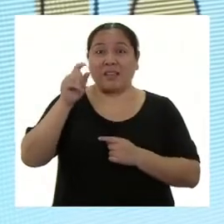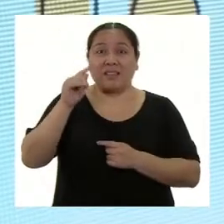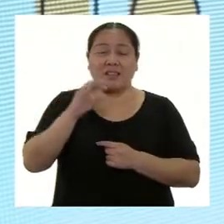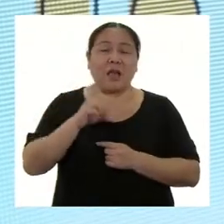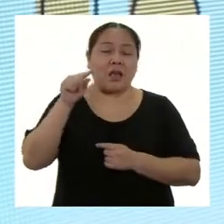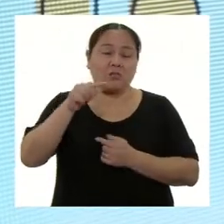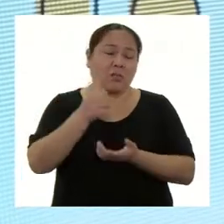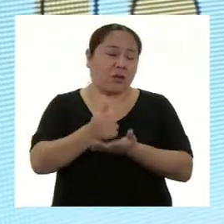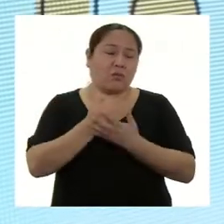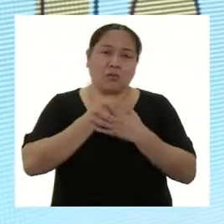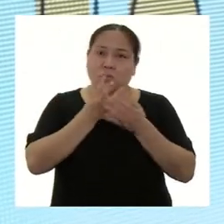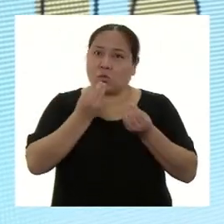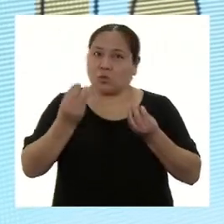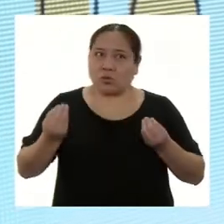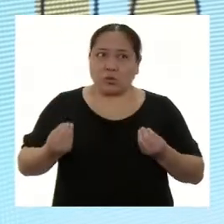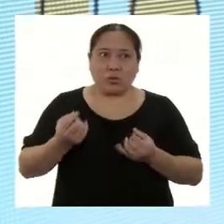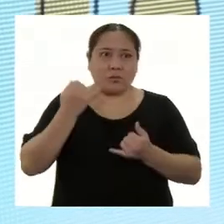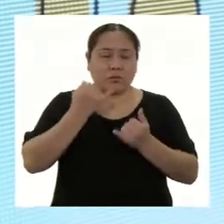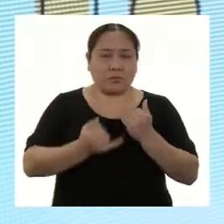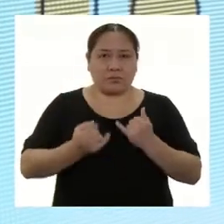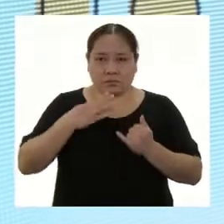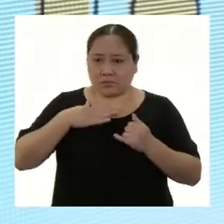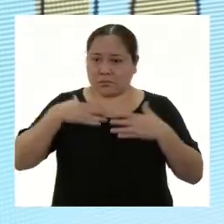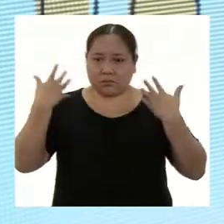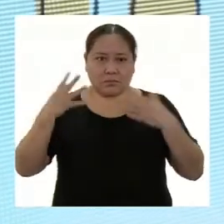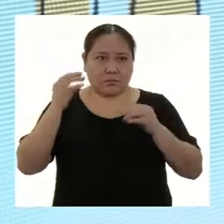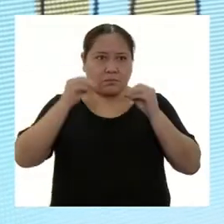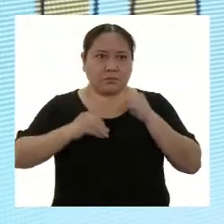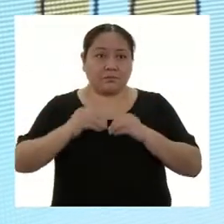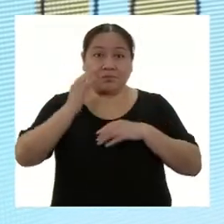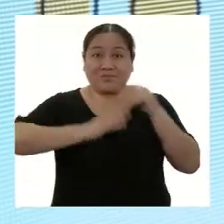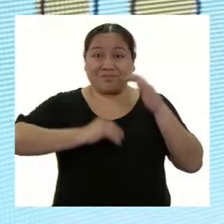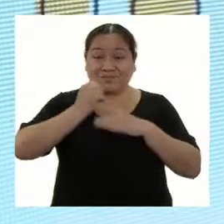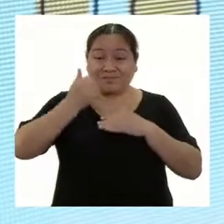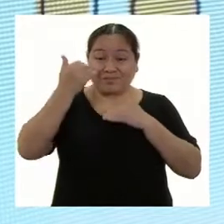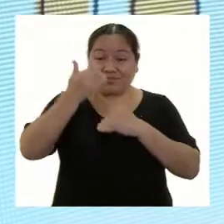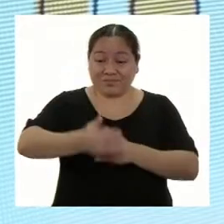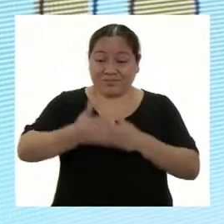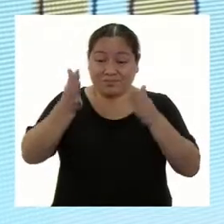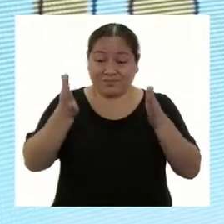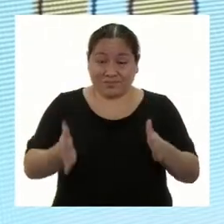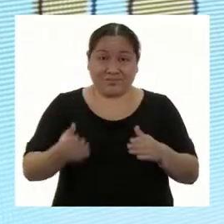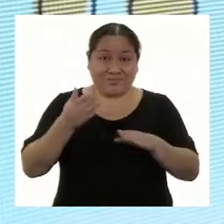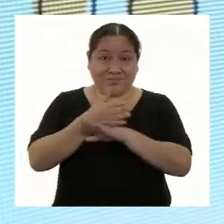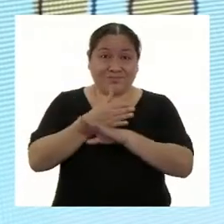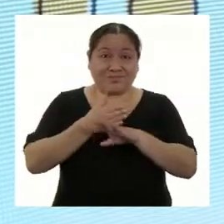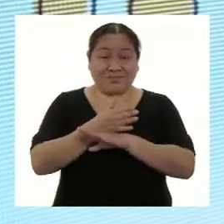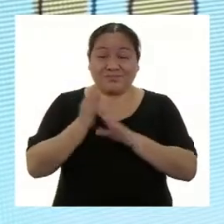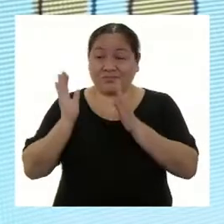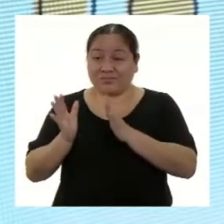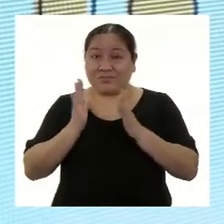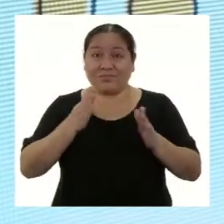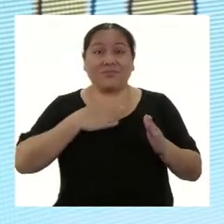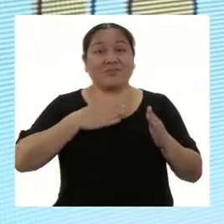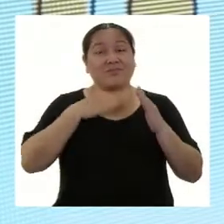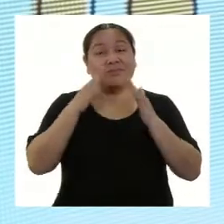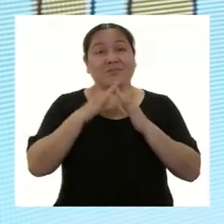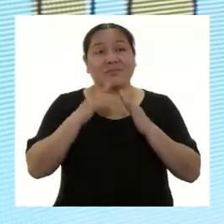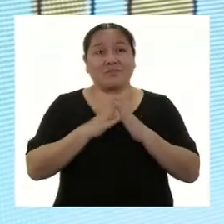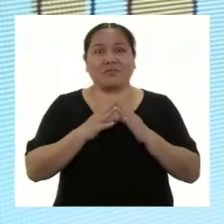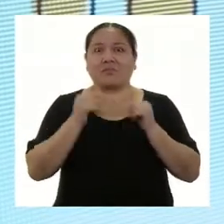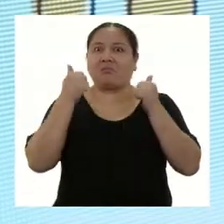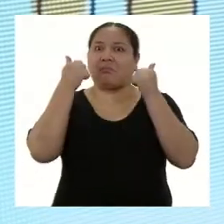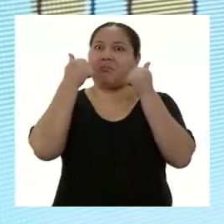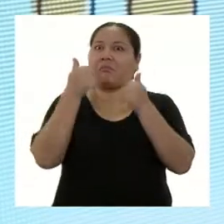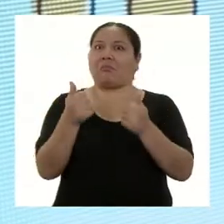ayudó muchísimo y finalmente pude construir esas cajas de madera para poder ordenar y organizar las cosas en mi casa.